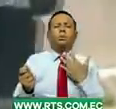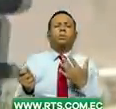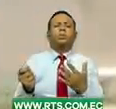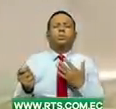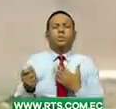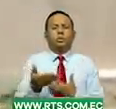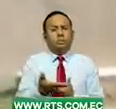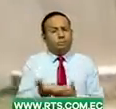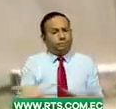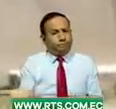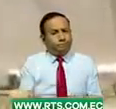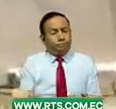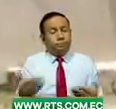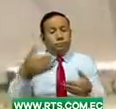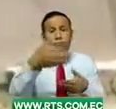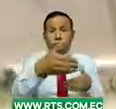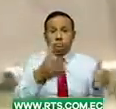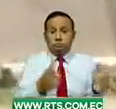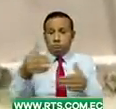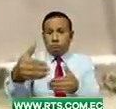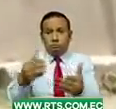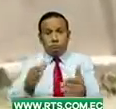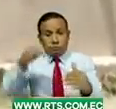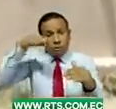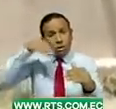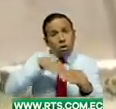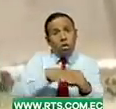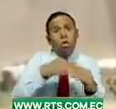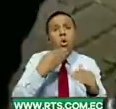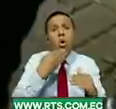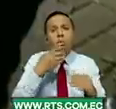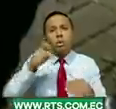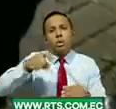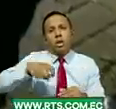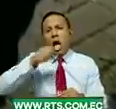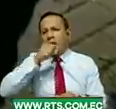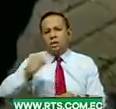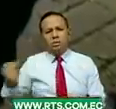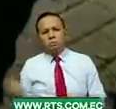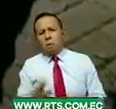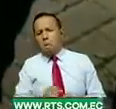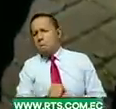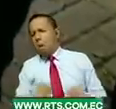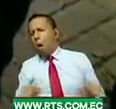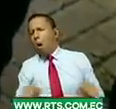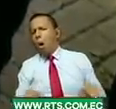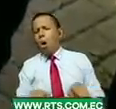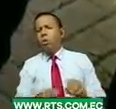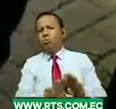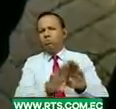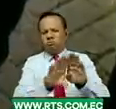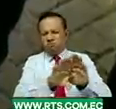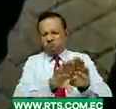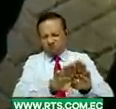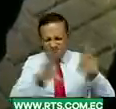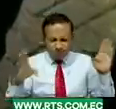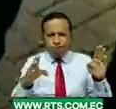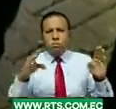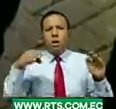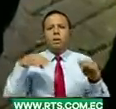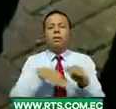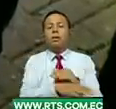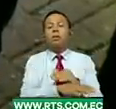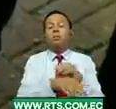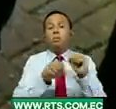hasta para acceder a los pabellones tuvieron que utilizar explosivos con el grupo de intervención y rescate y así derribar estas estructuras